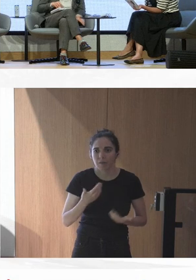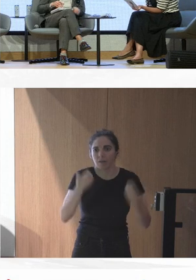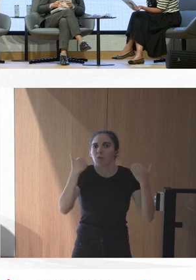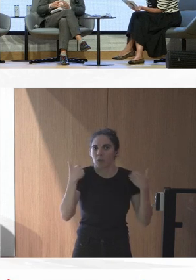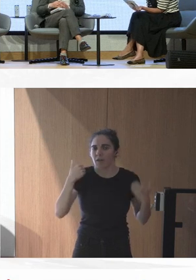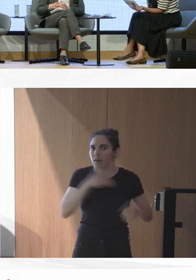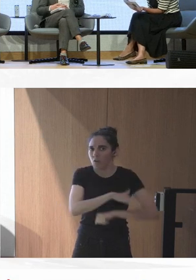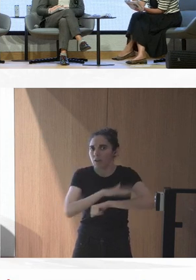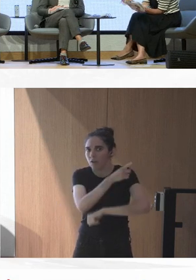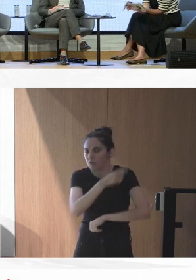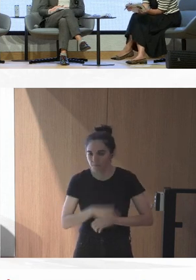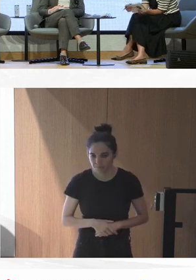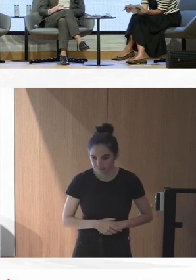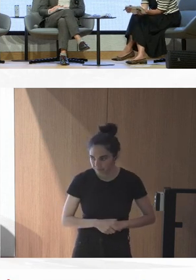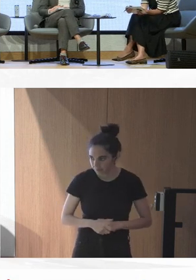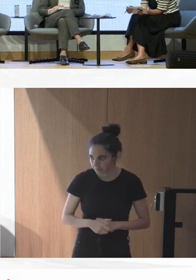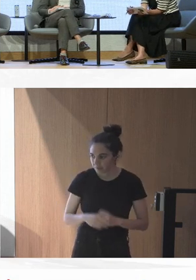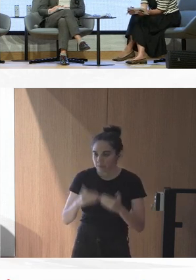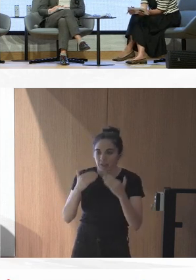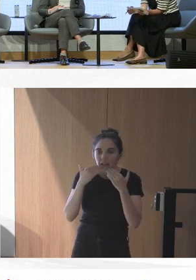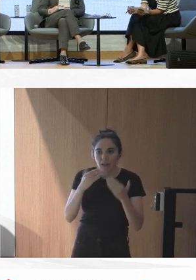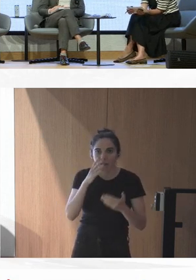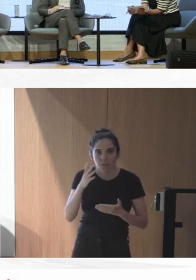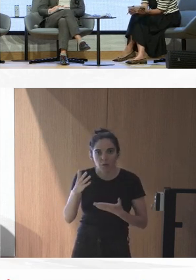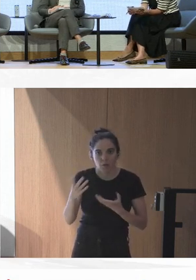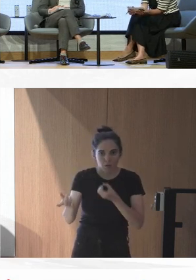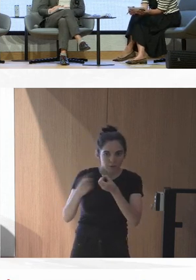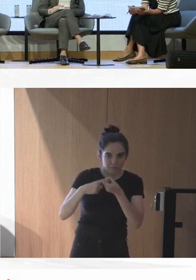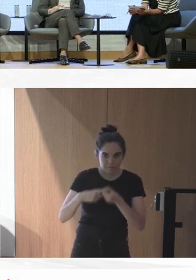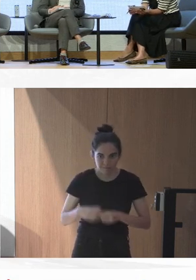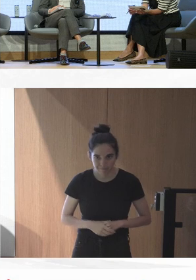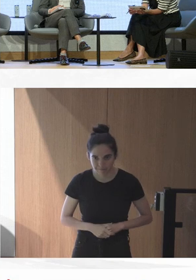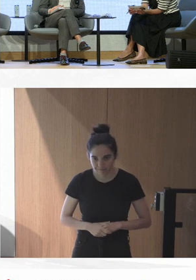gobierno. Muchas gracias por unirse a nosotros.